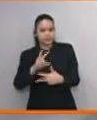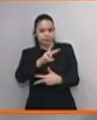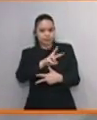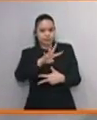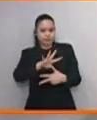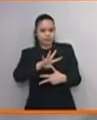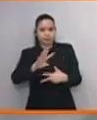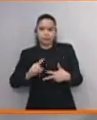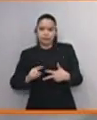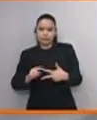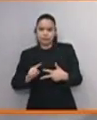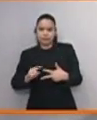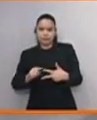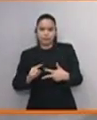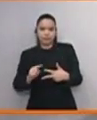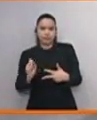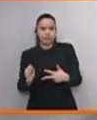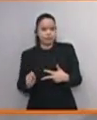24, segundo número ganador,